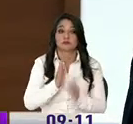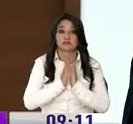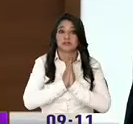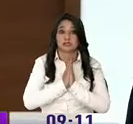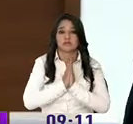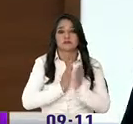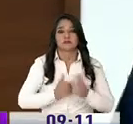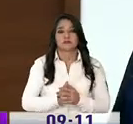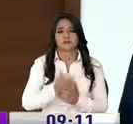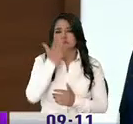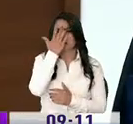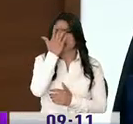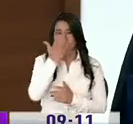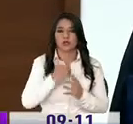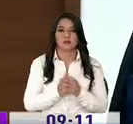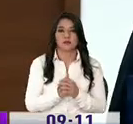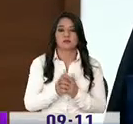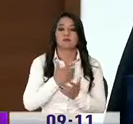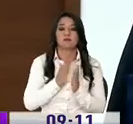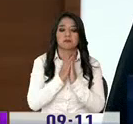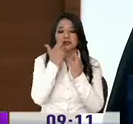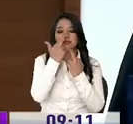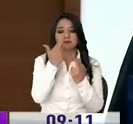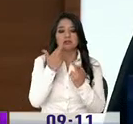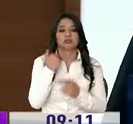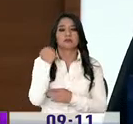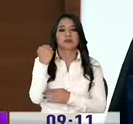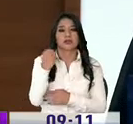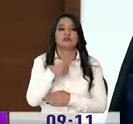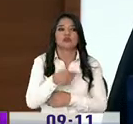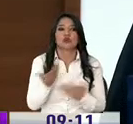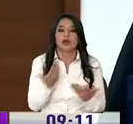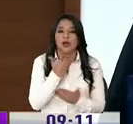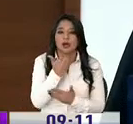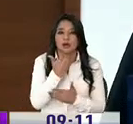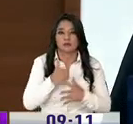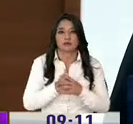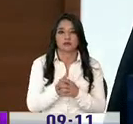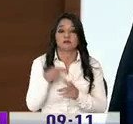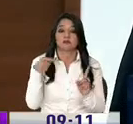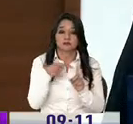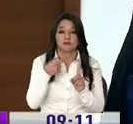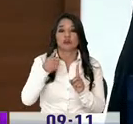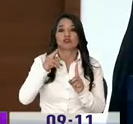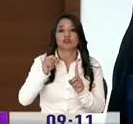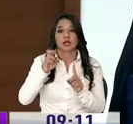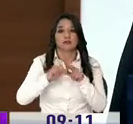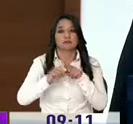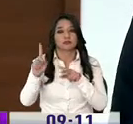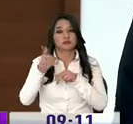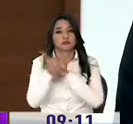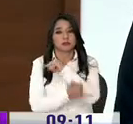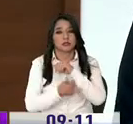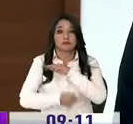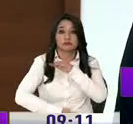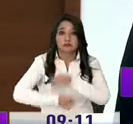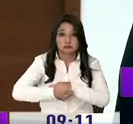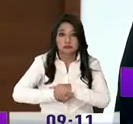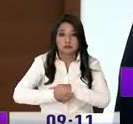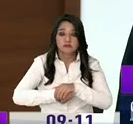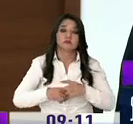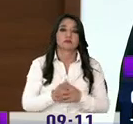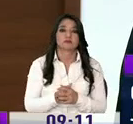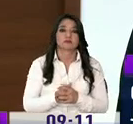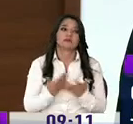pedido, ya que la medida cautelar lo que persigue es que, debido a que el señor González se encuentra prófugo, justamente